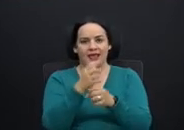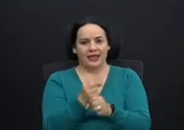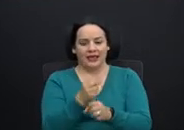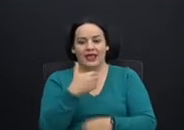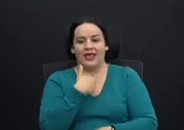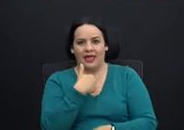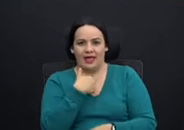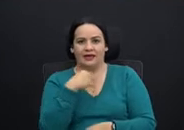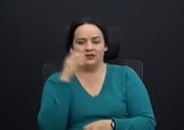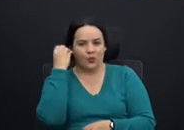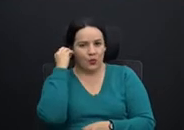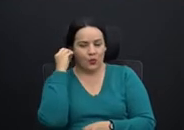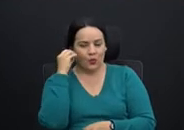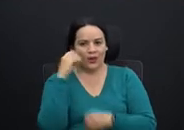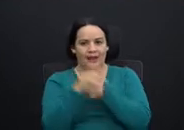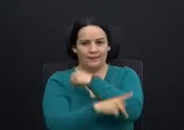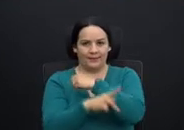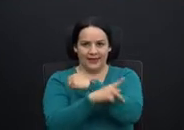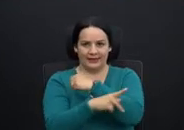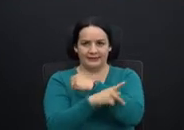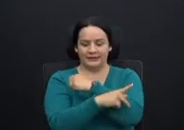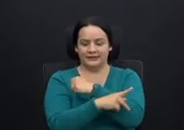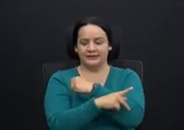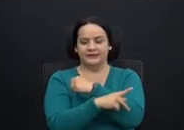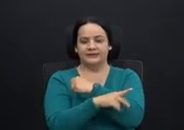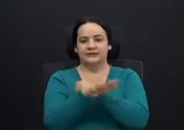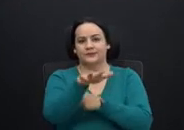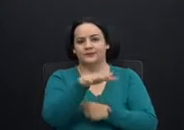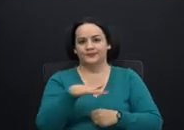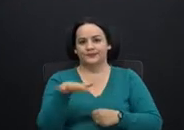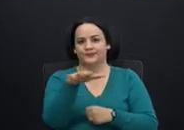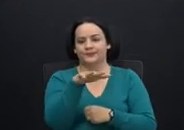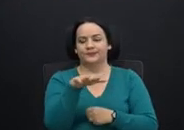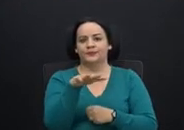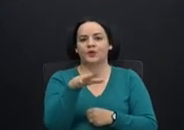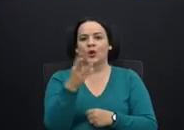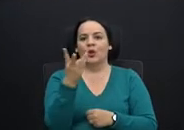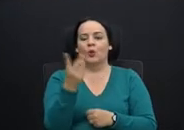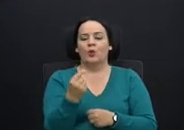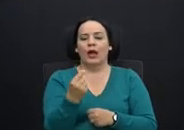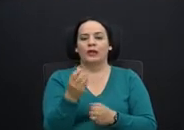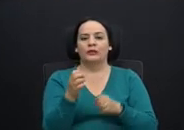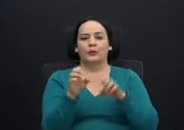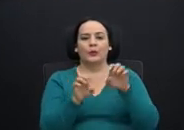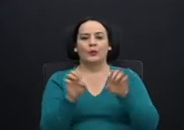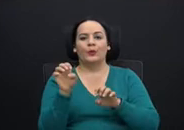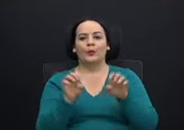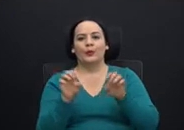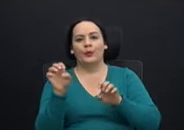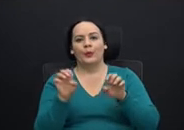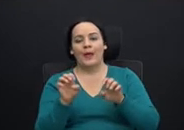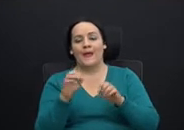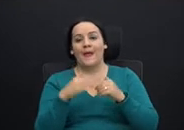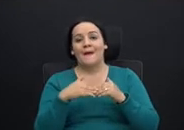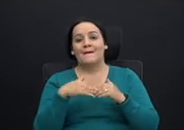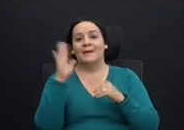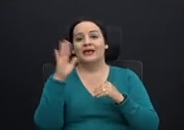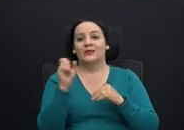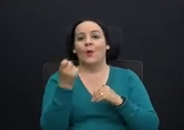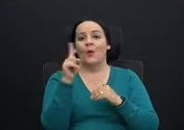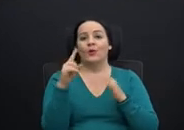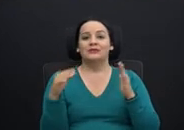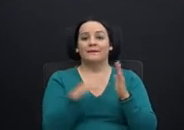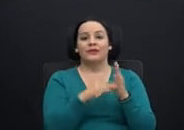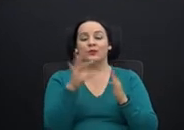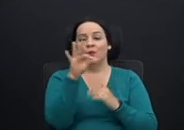país proyectado, en el cinturón de oro, está valorado en más de